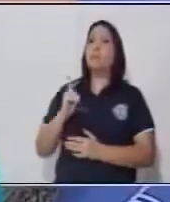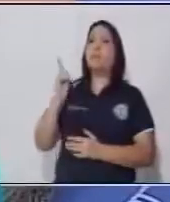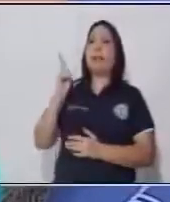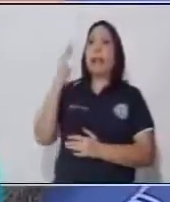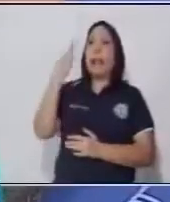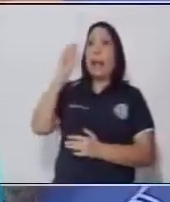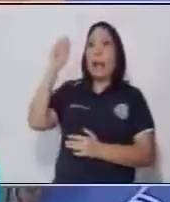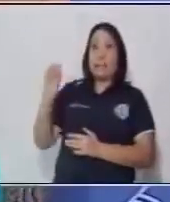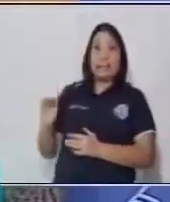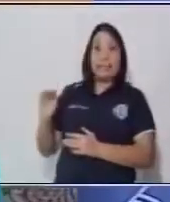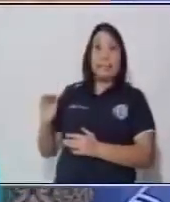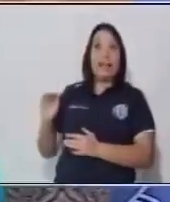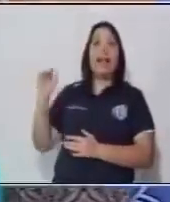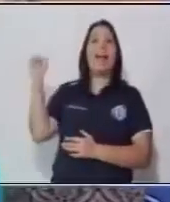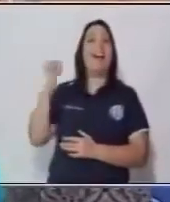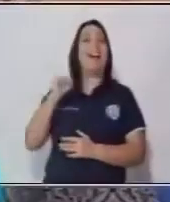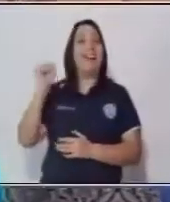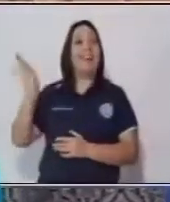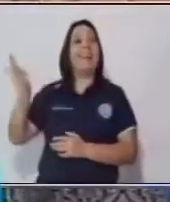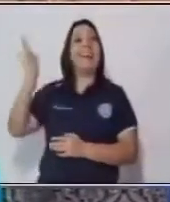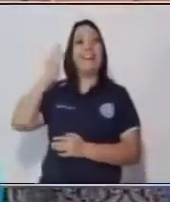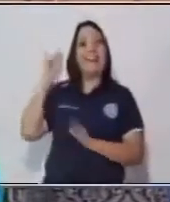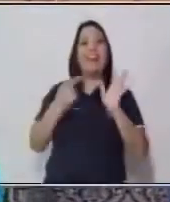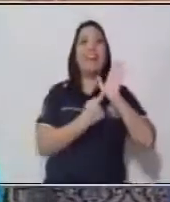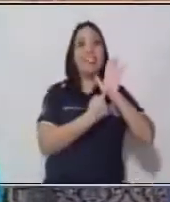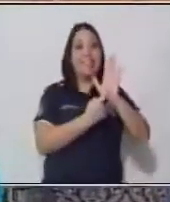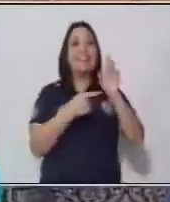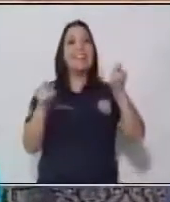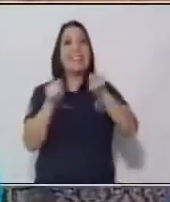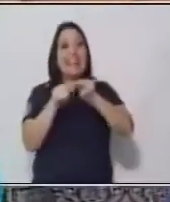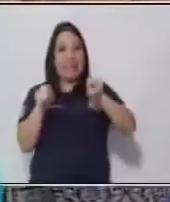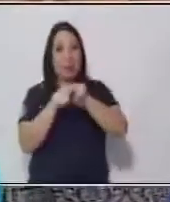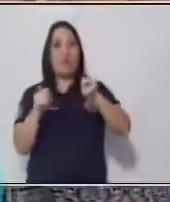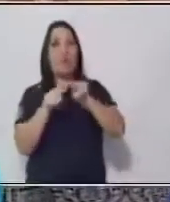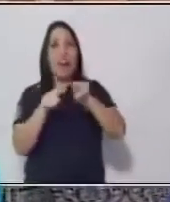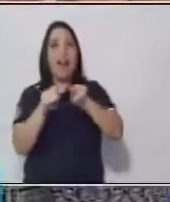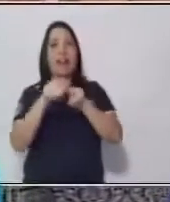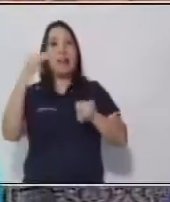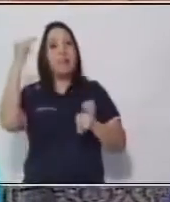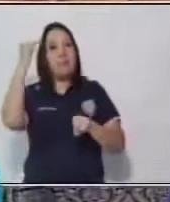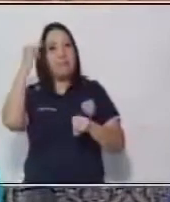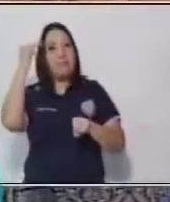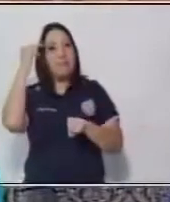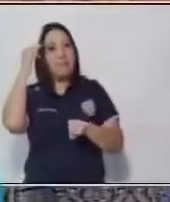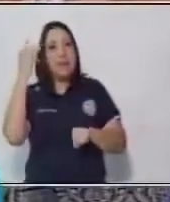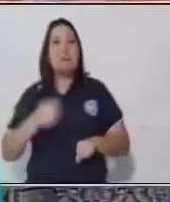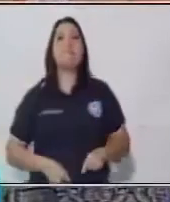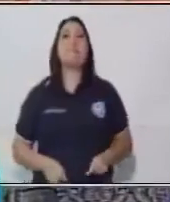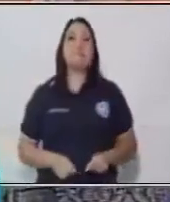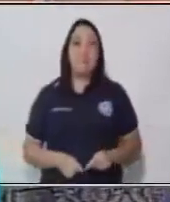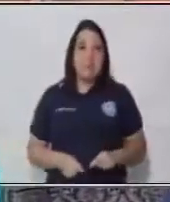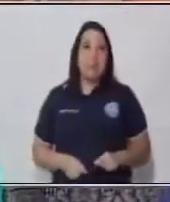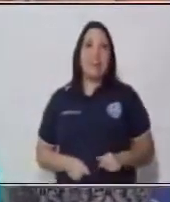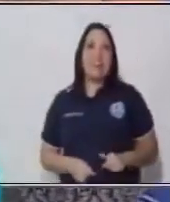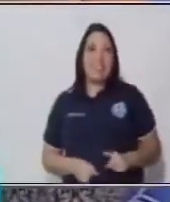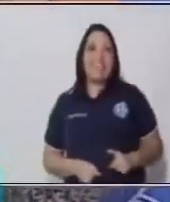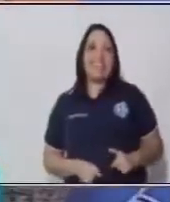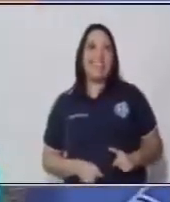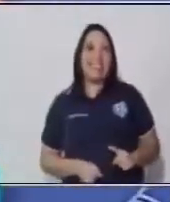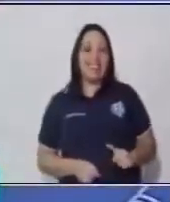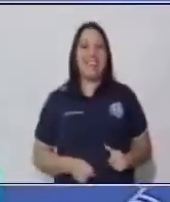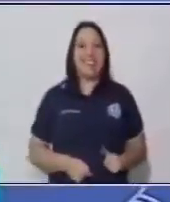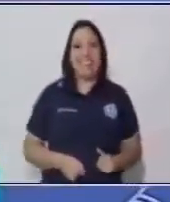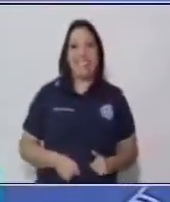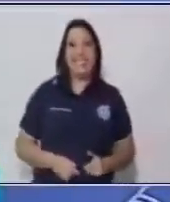¿Será este? Muy bien, lo hemos encontrado. Hemos encontrado el par